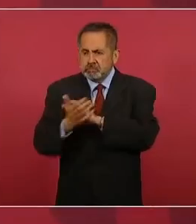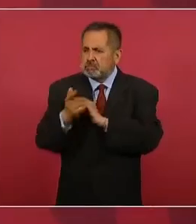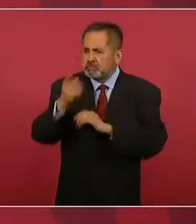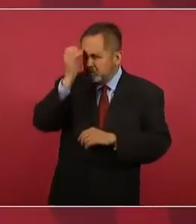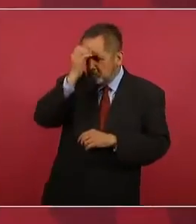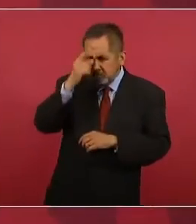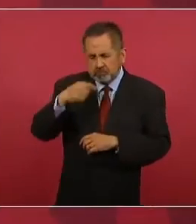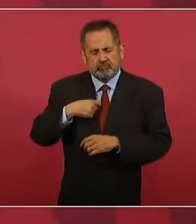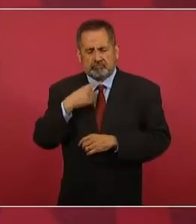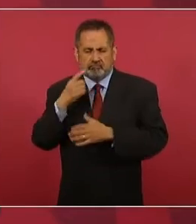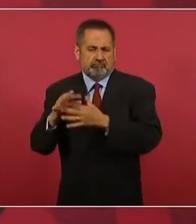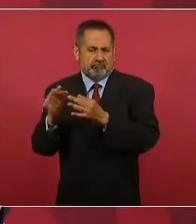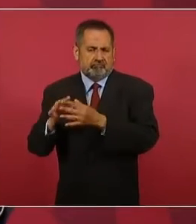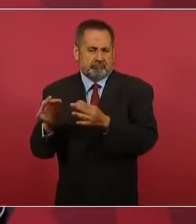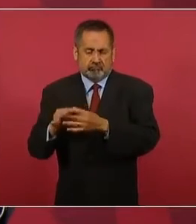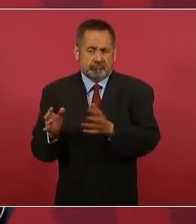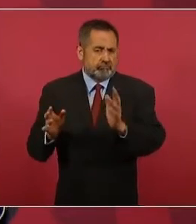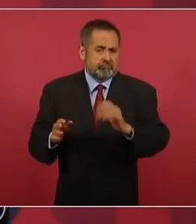opinión